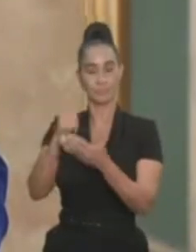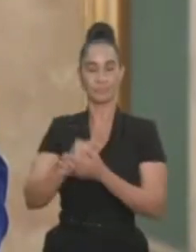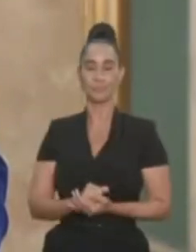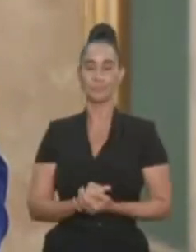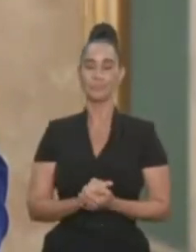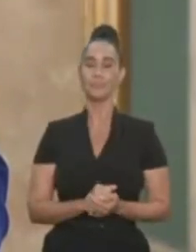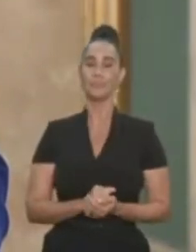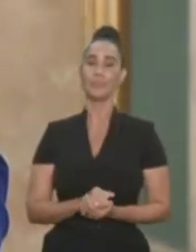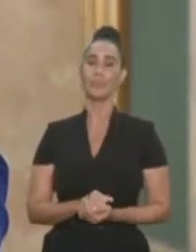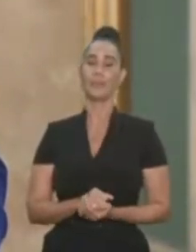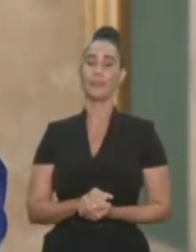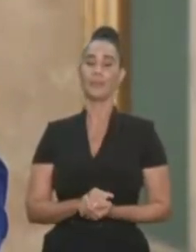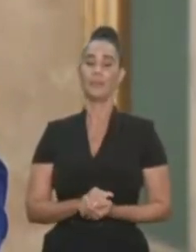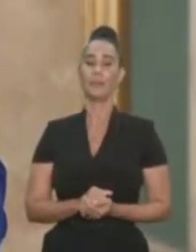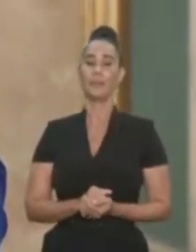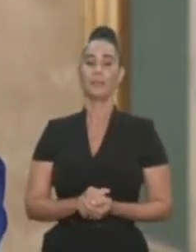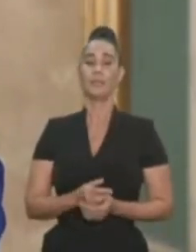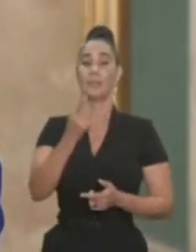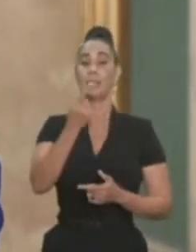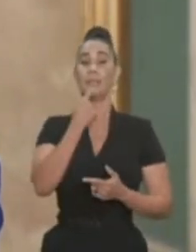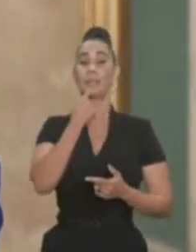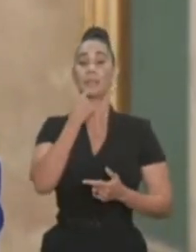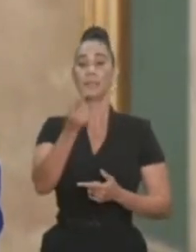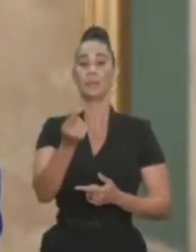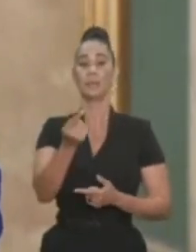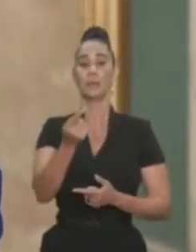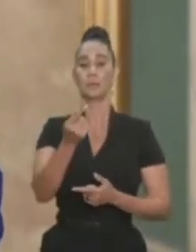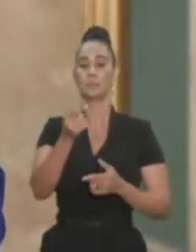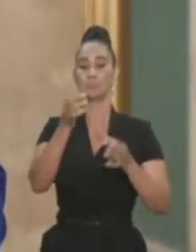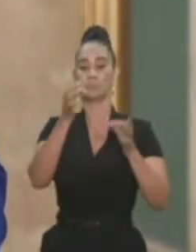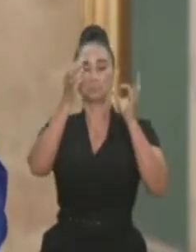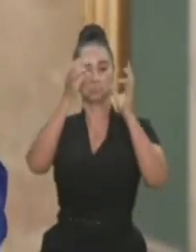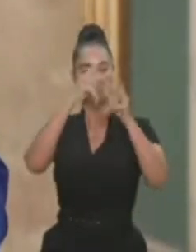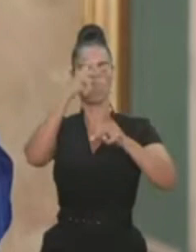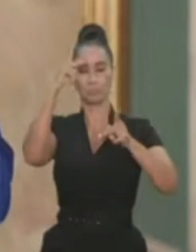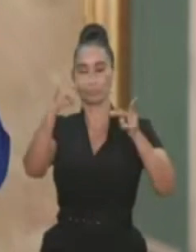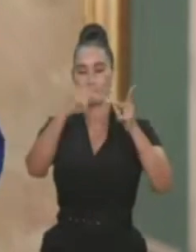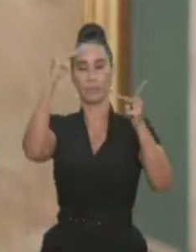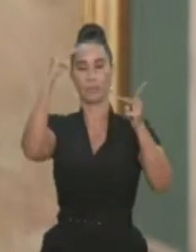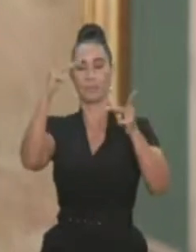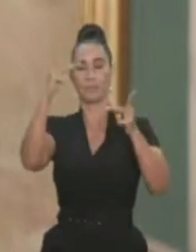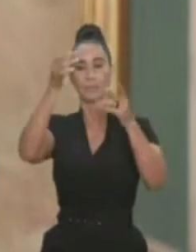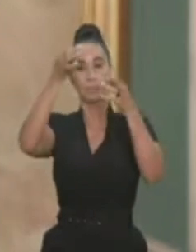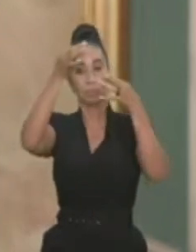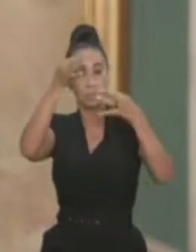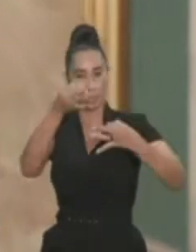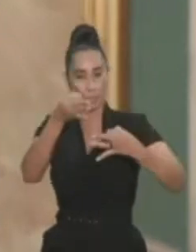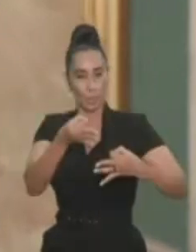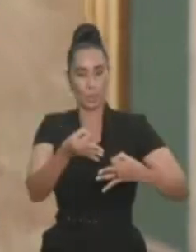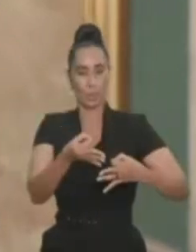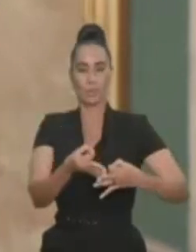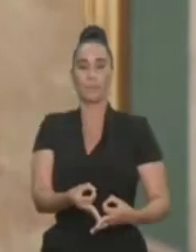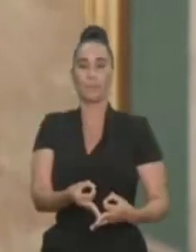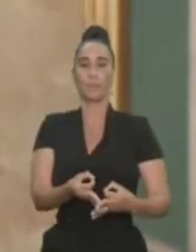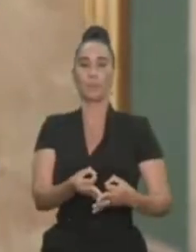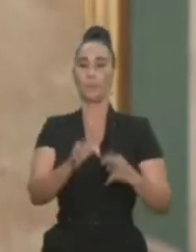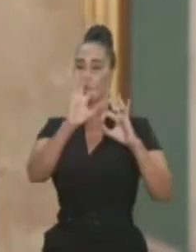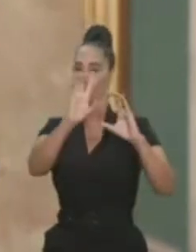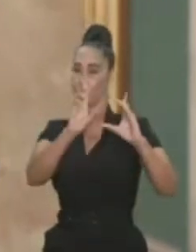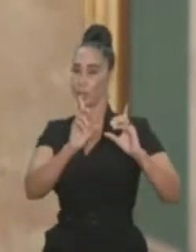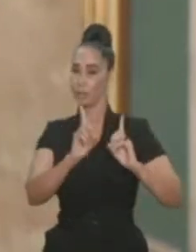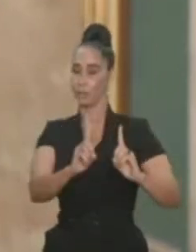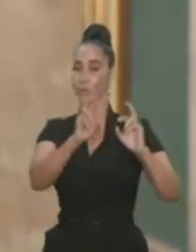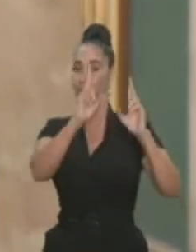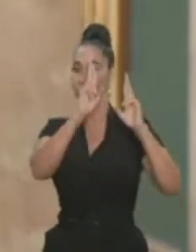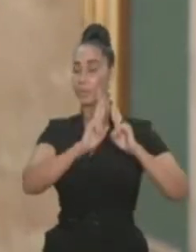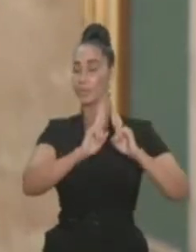Y él dijo exactamente lo que había que decir, con la firmeza, pero con la prudencia